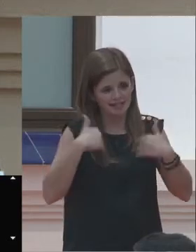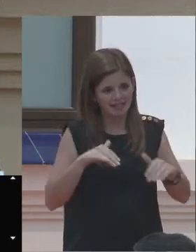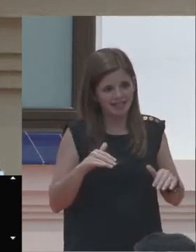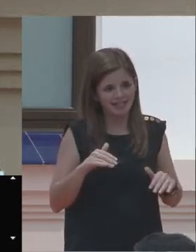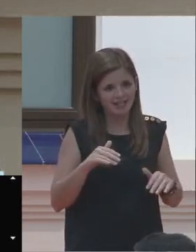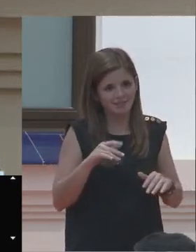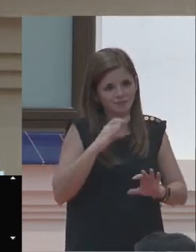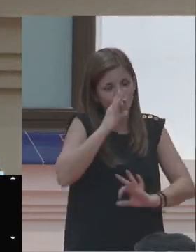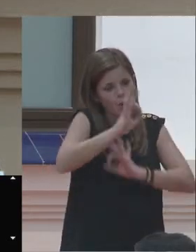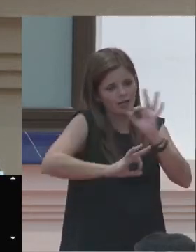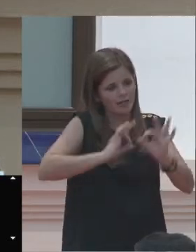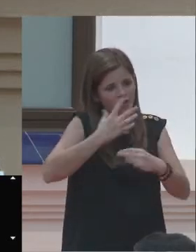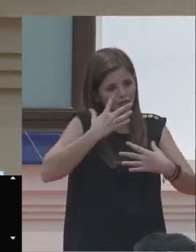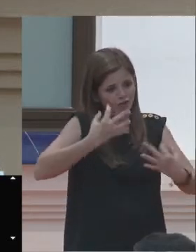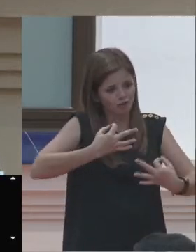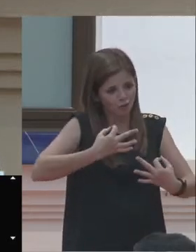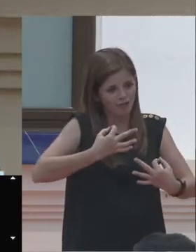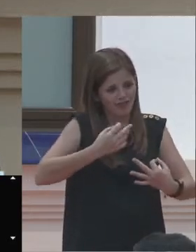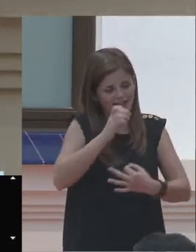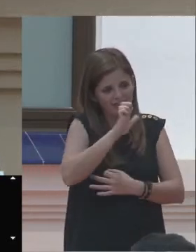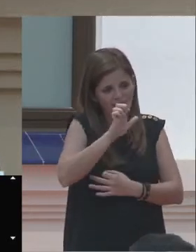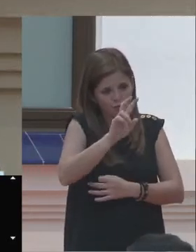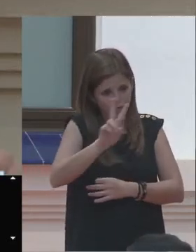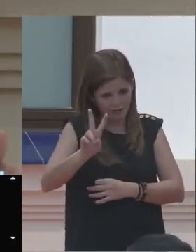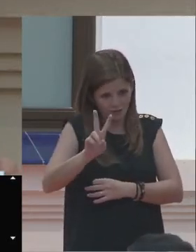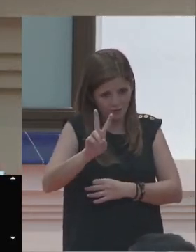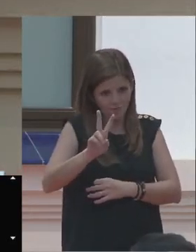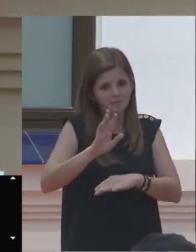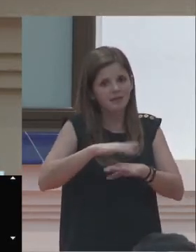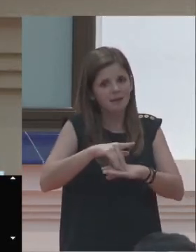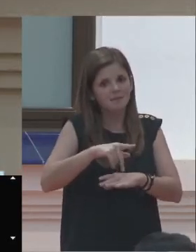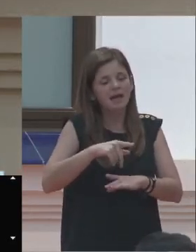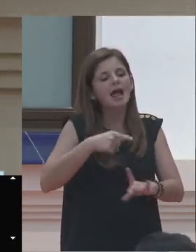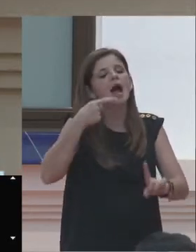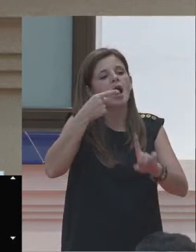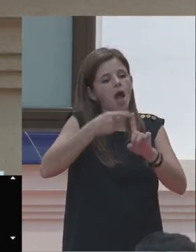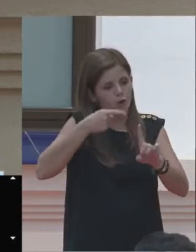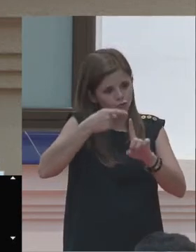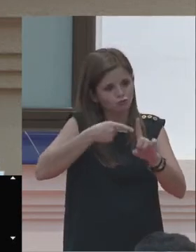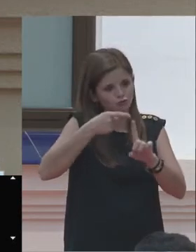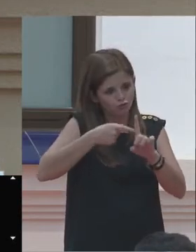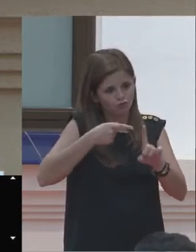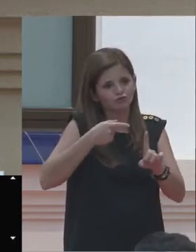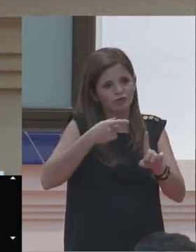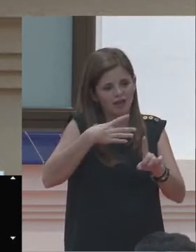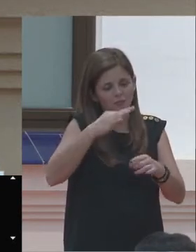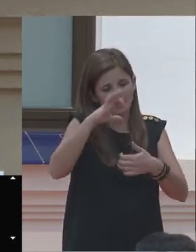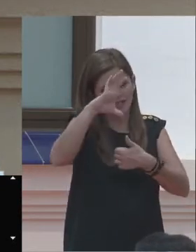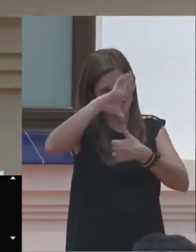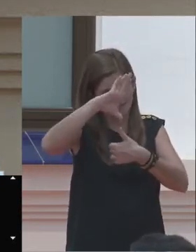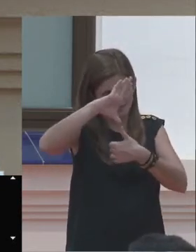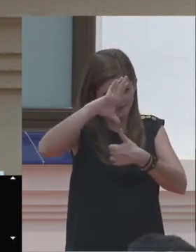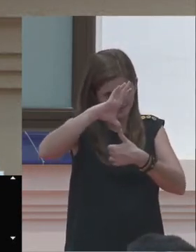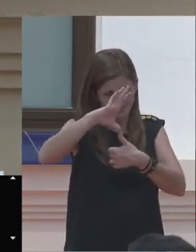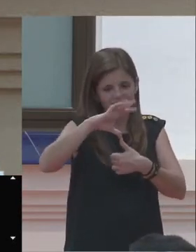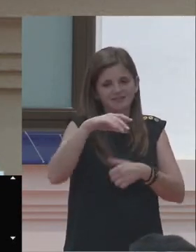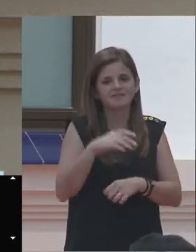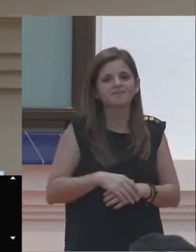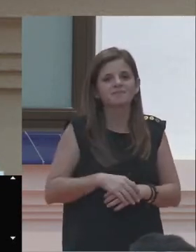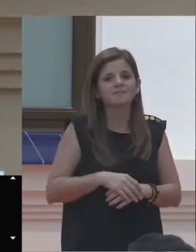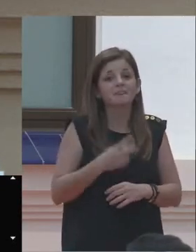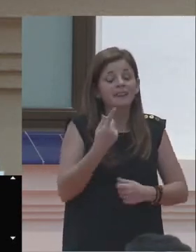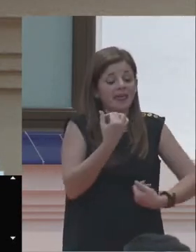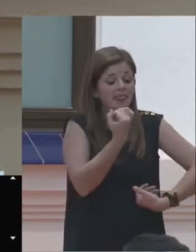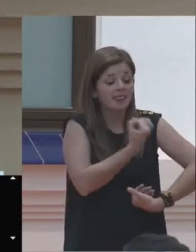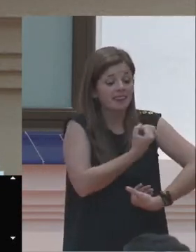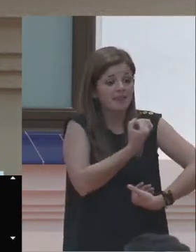la Organización para la Seguridad del Transporte Aéreo de Estados Unidos, para poder utilizarlo en Norteamérica. Y la primera semana de